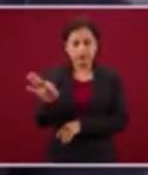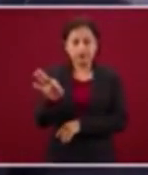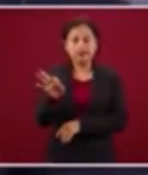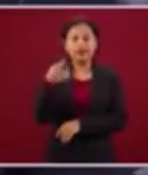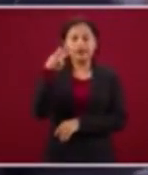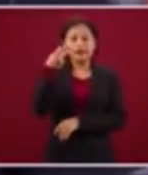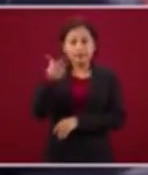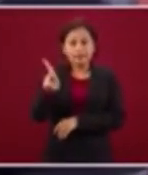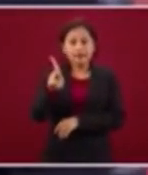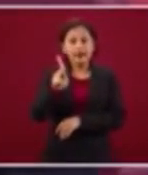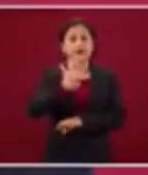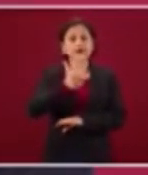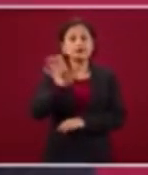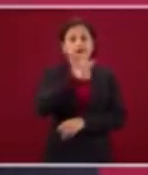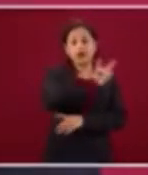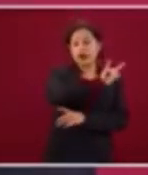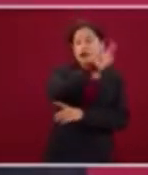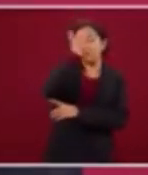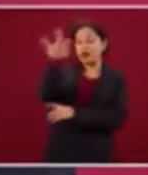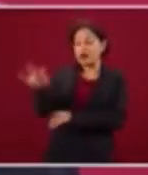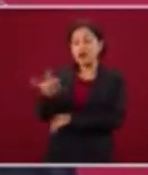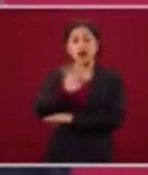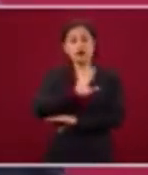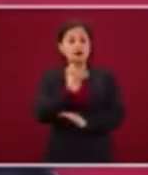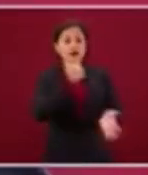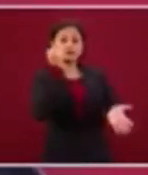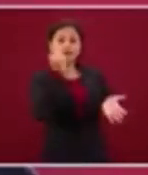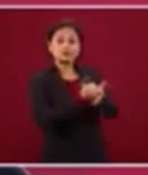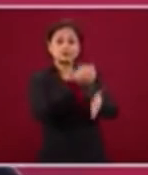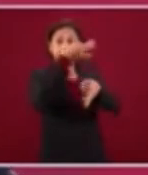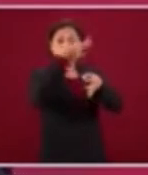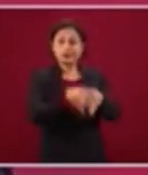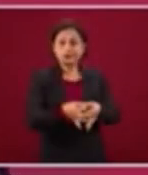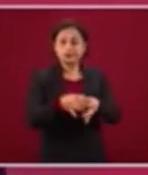que venga ya certificado. Entonces,